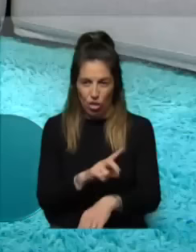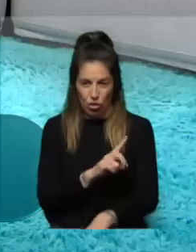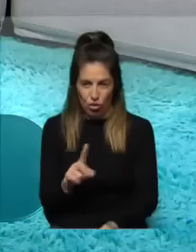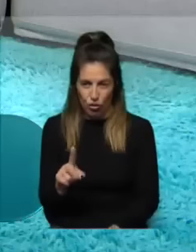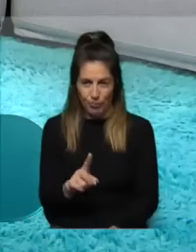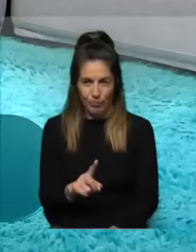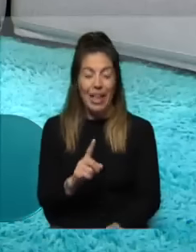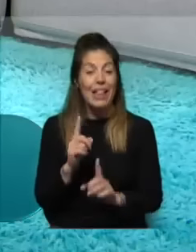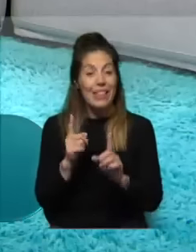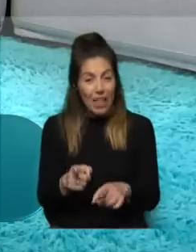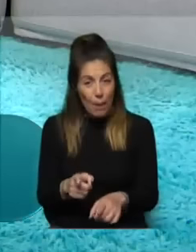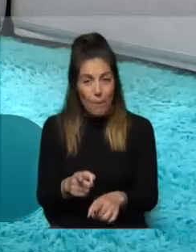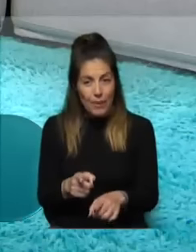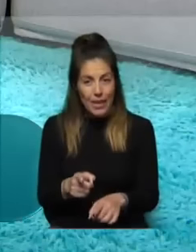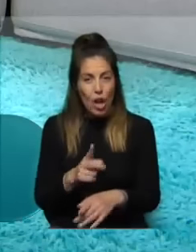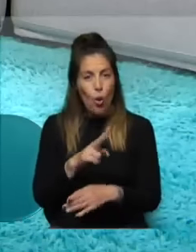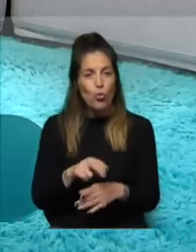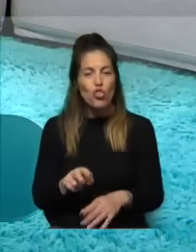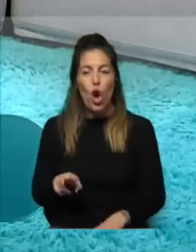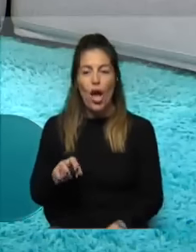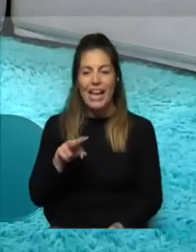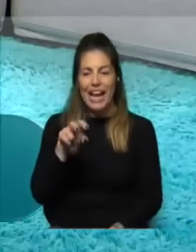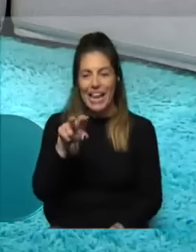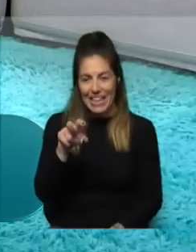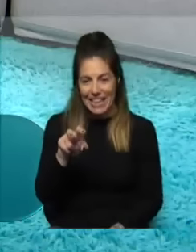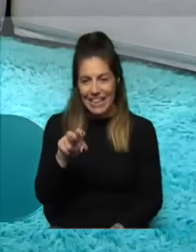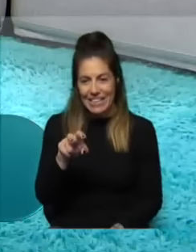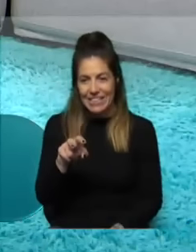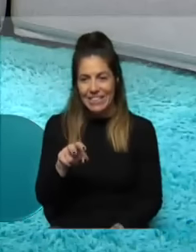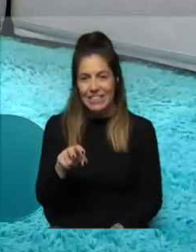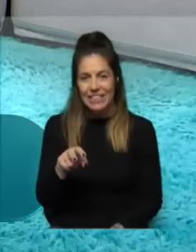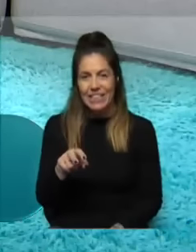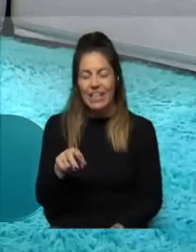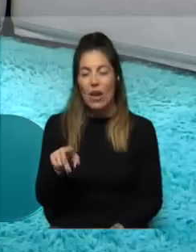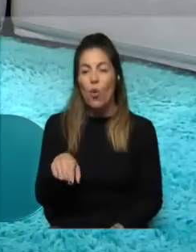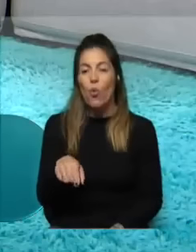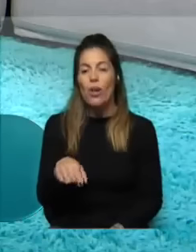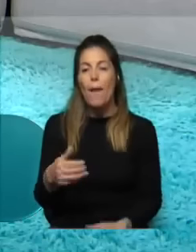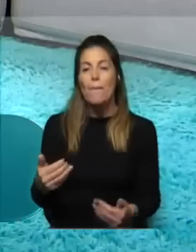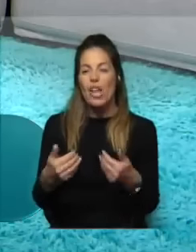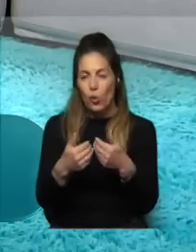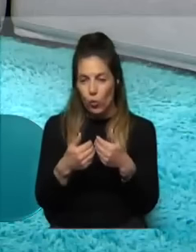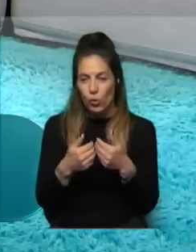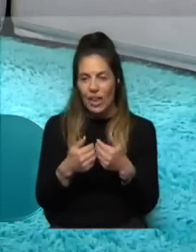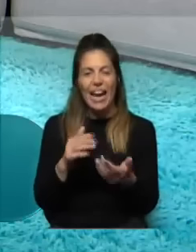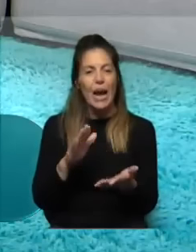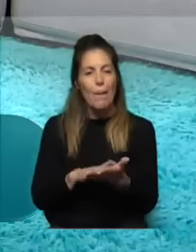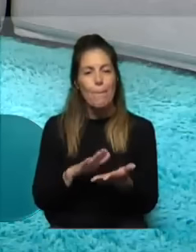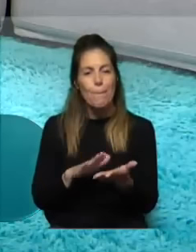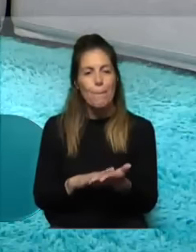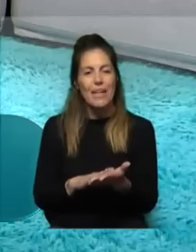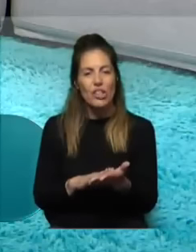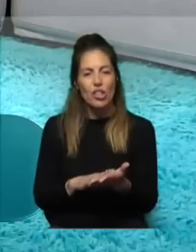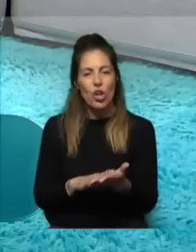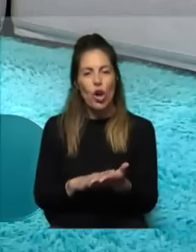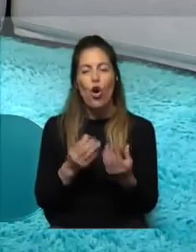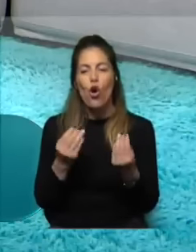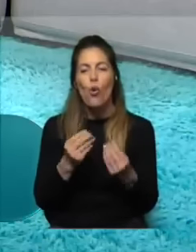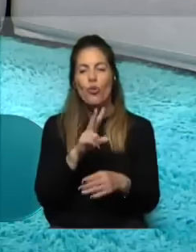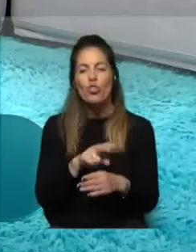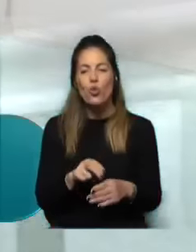los espejos. También tenemos por allí en los usos de las escaleras. Hubo una, no sé cómo llegó, me llegó por allí una consulta respecto a cómo se